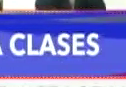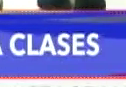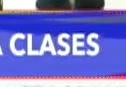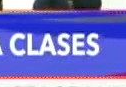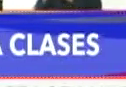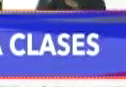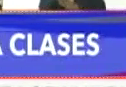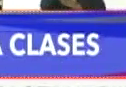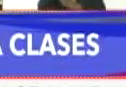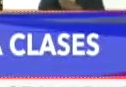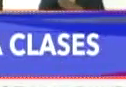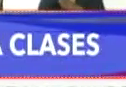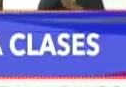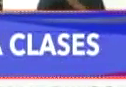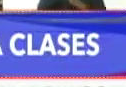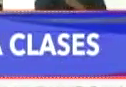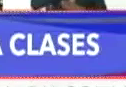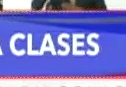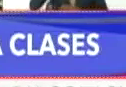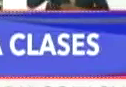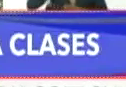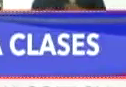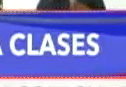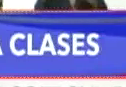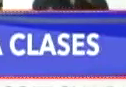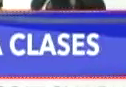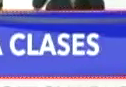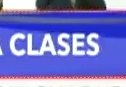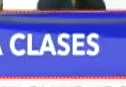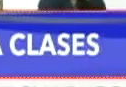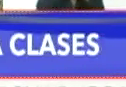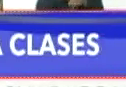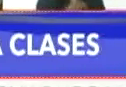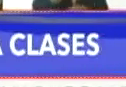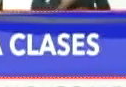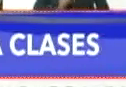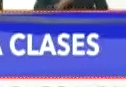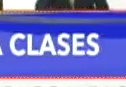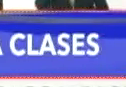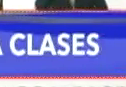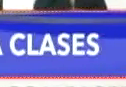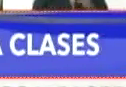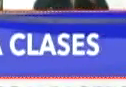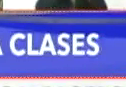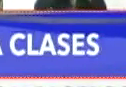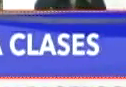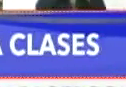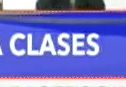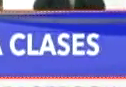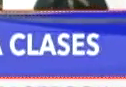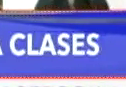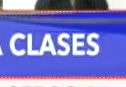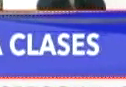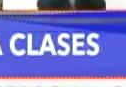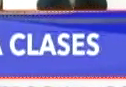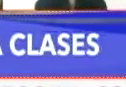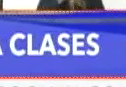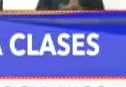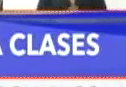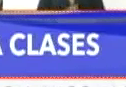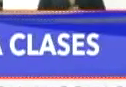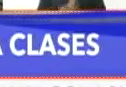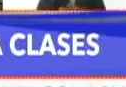eso en combinación con nuestro alcalde con nuestros gobernadores y con nuestras brigadas de mantenimiento esa brigada